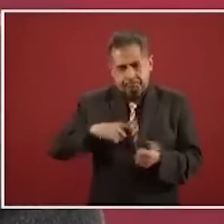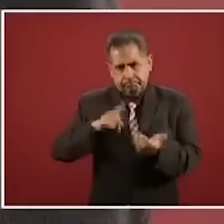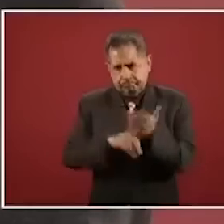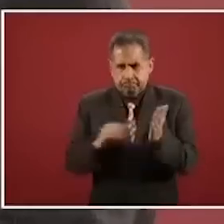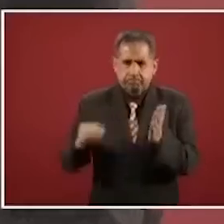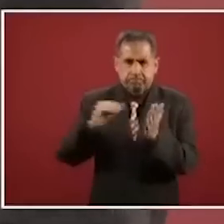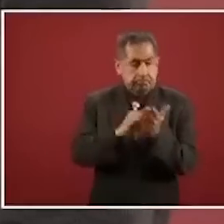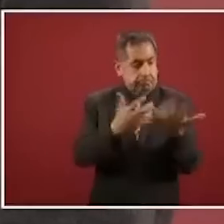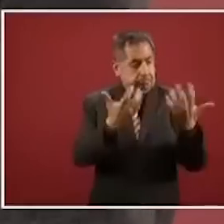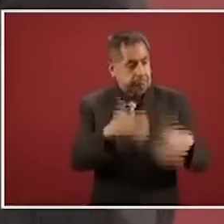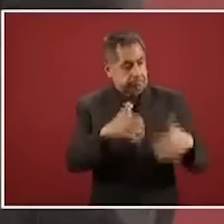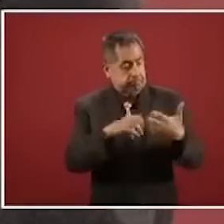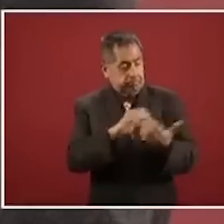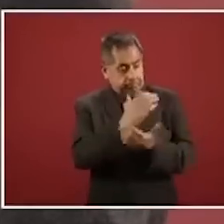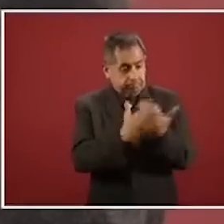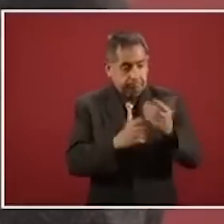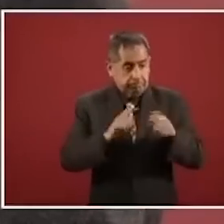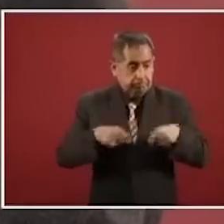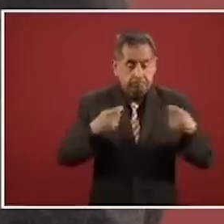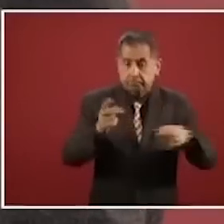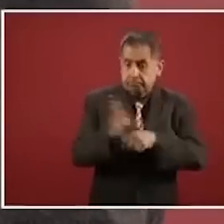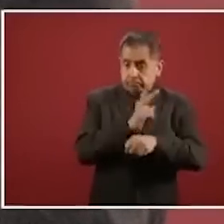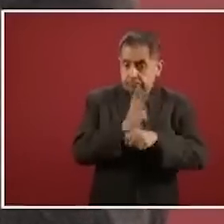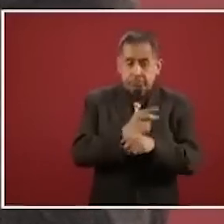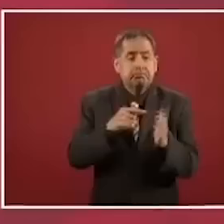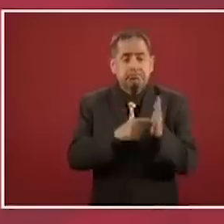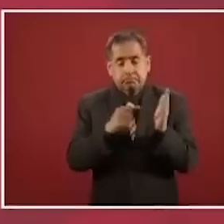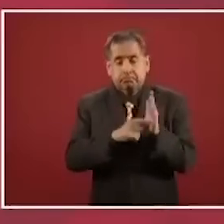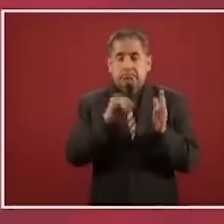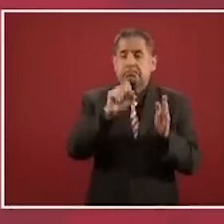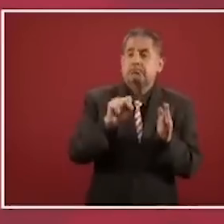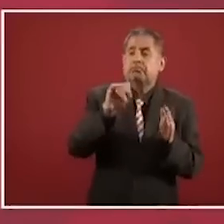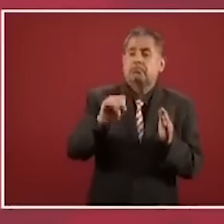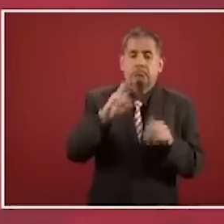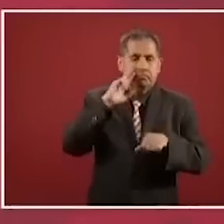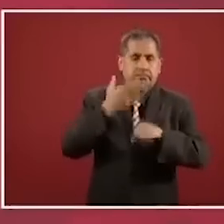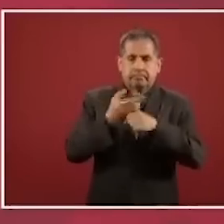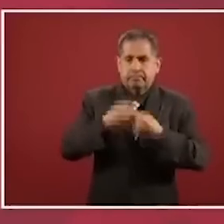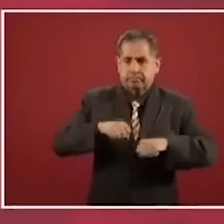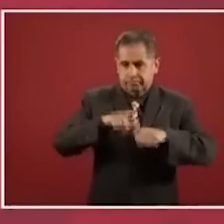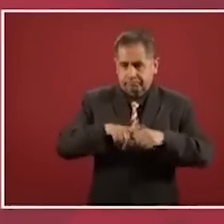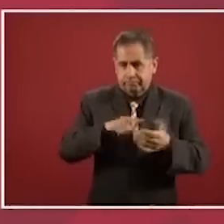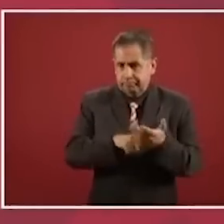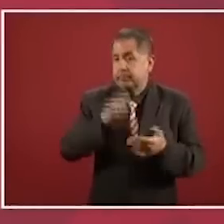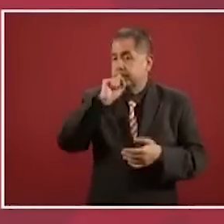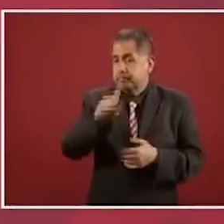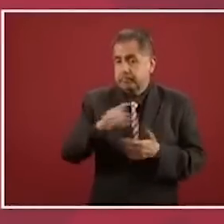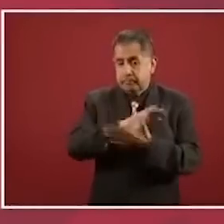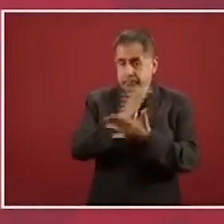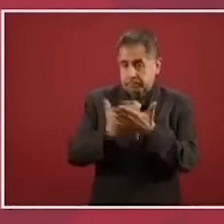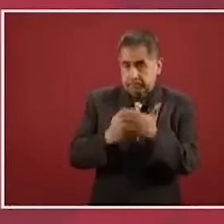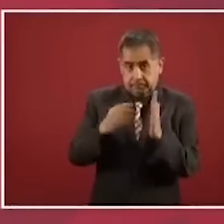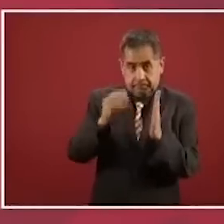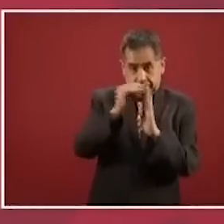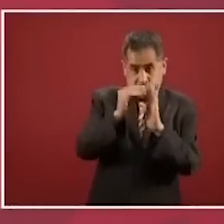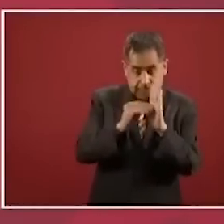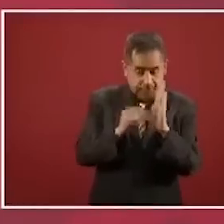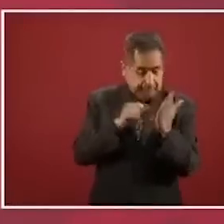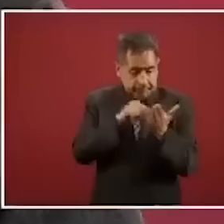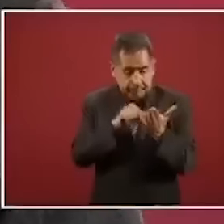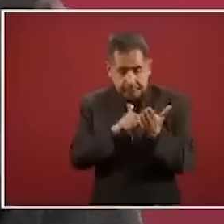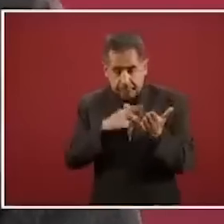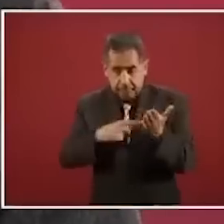las empresas que vamos a convocar. Evidentemente, también en los contratos vienen una serie de aspectos que